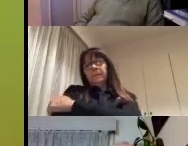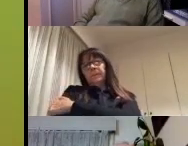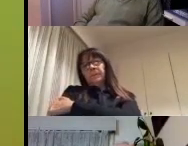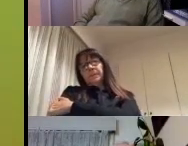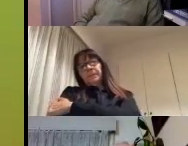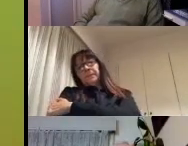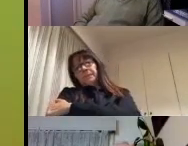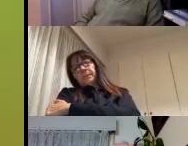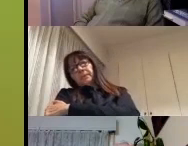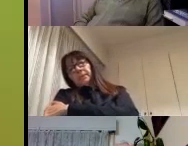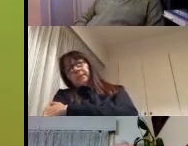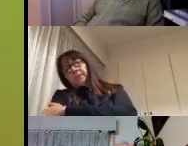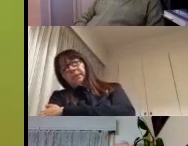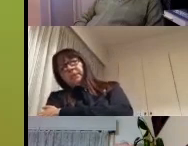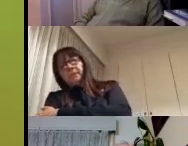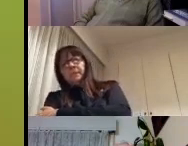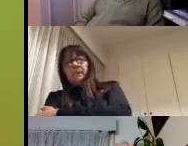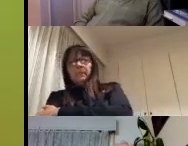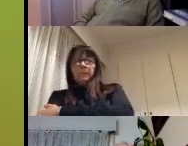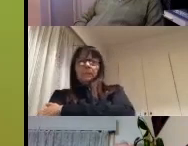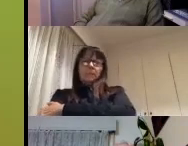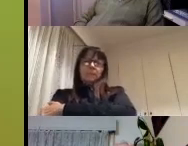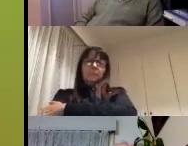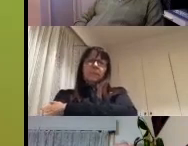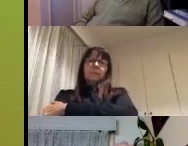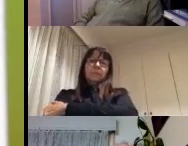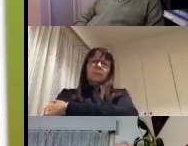es muy común este pájaro en Colombia.